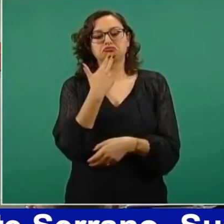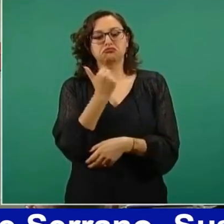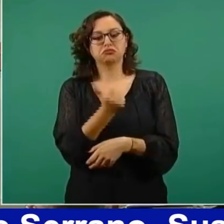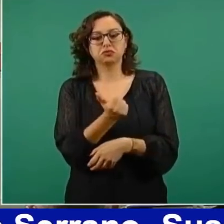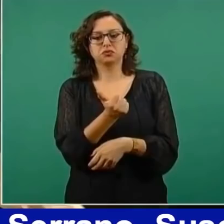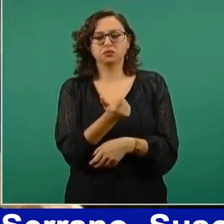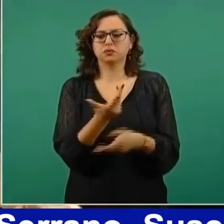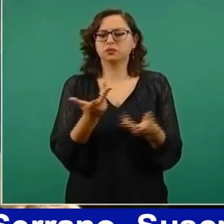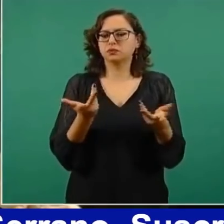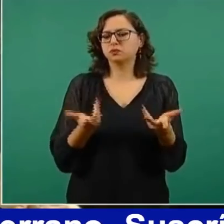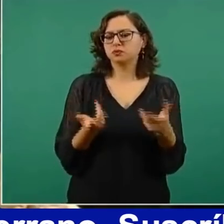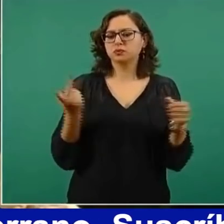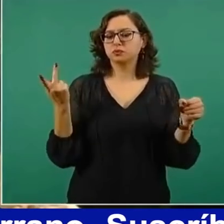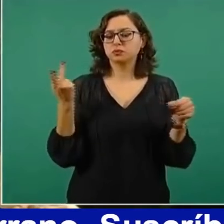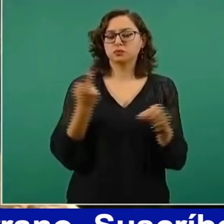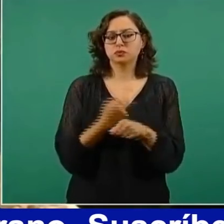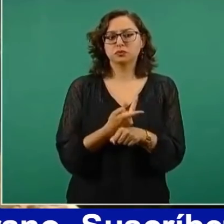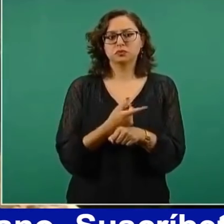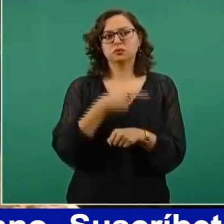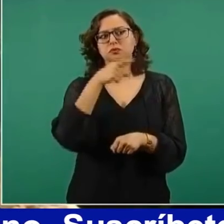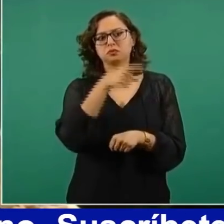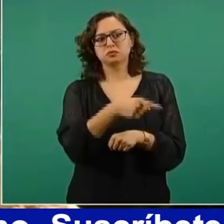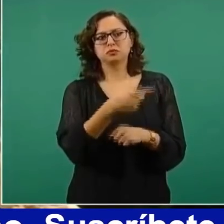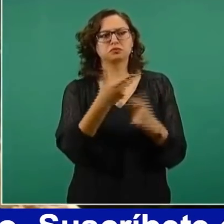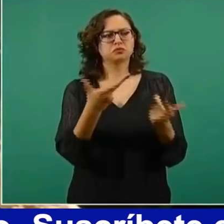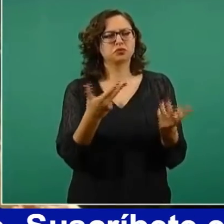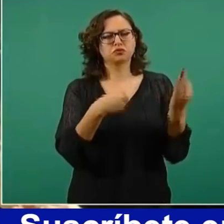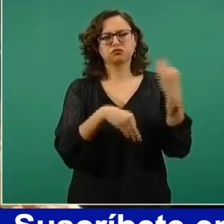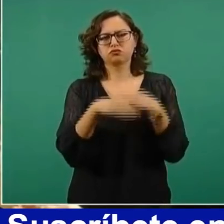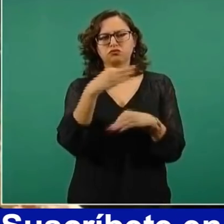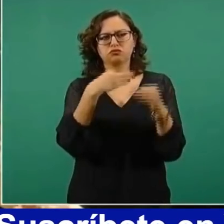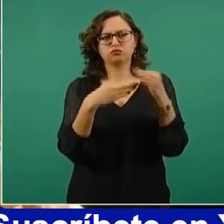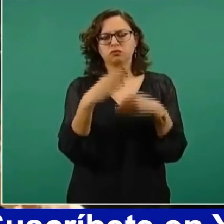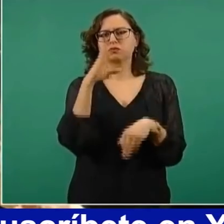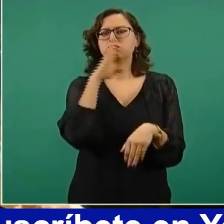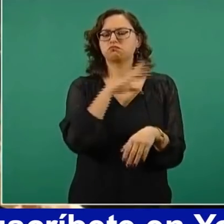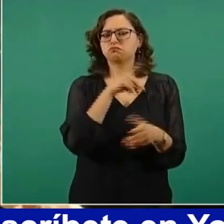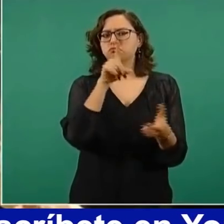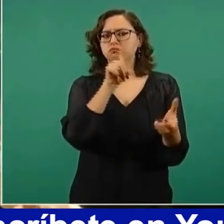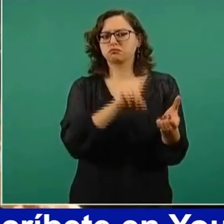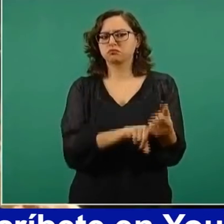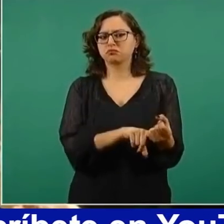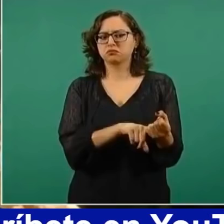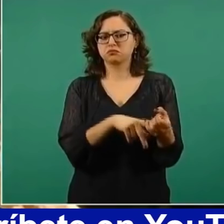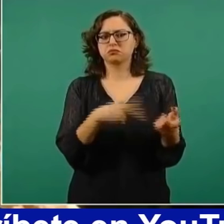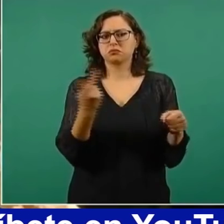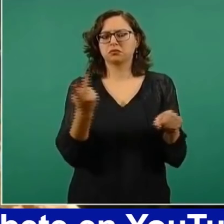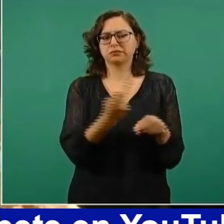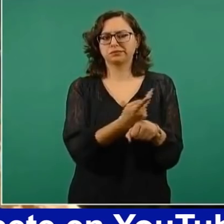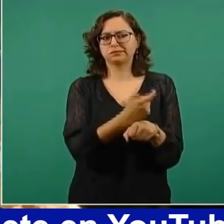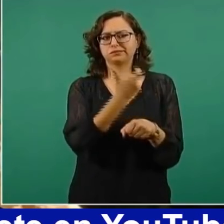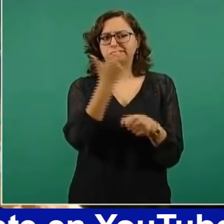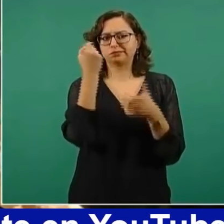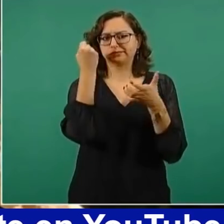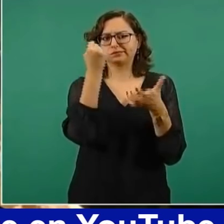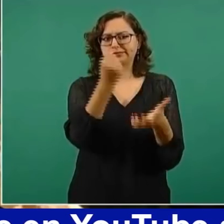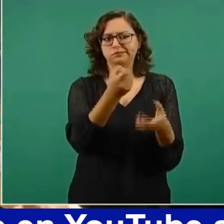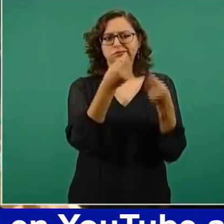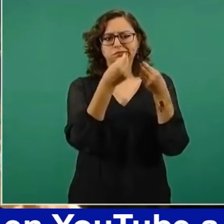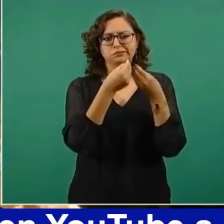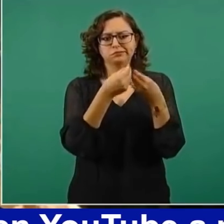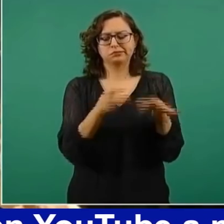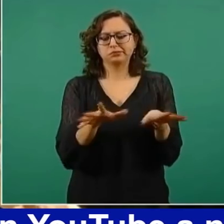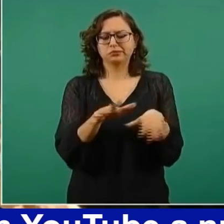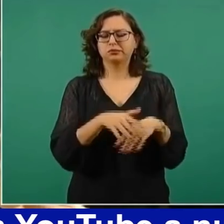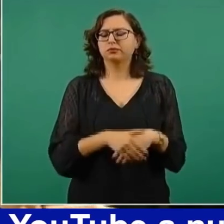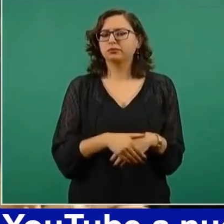de técnicos, ni era el tamaño, todo se hizo mal, se perdió ese dinero. Y yo quisiera